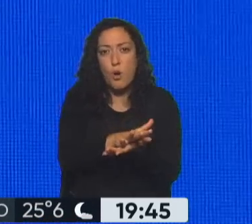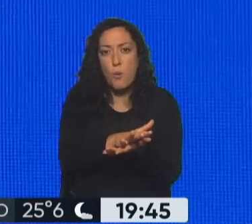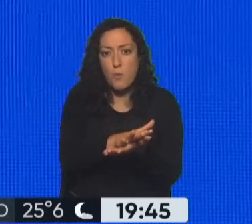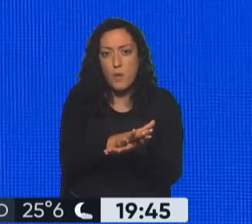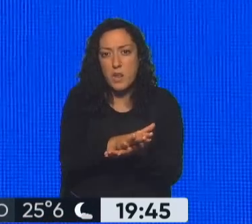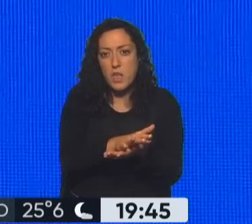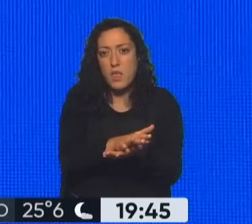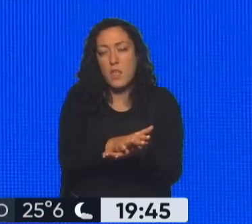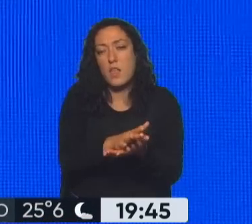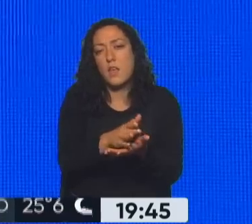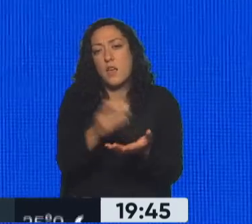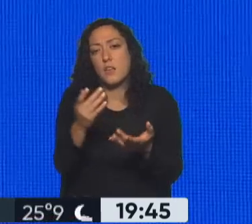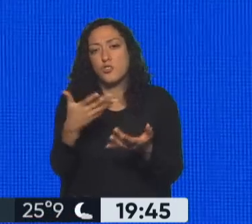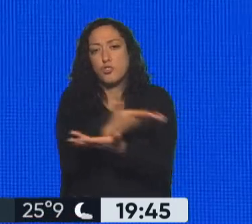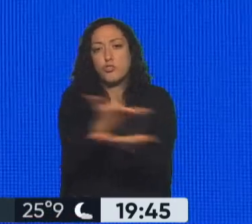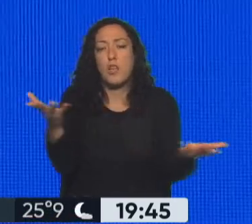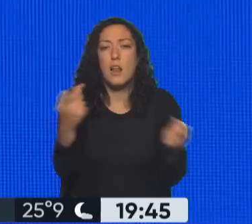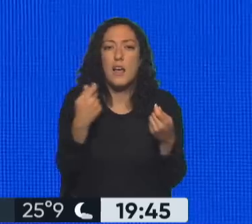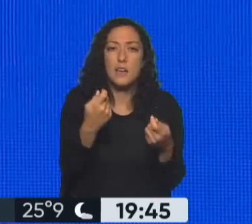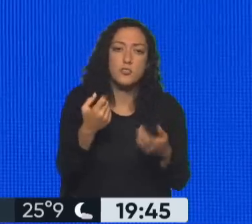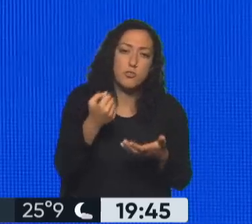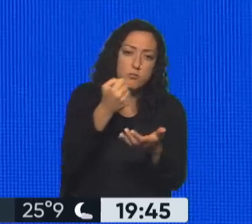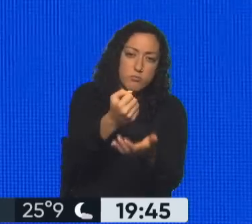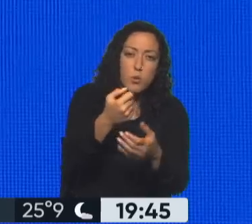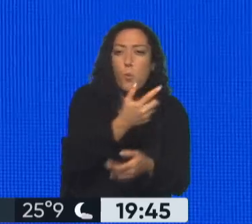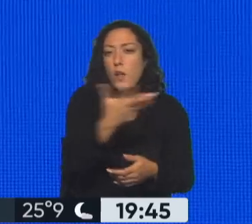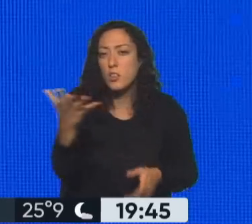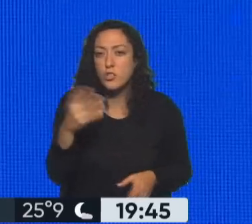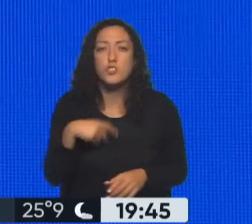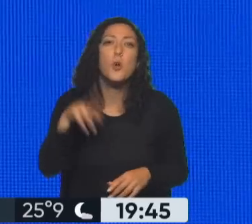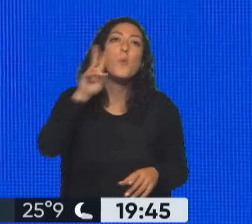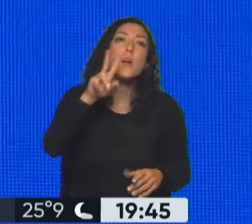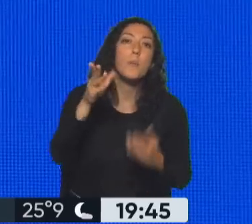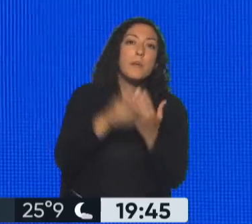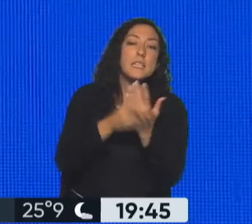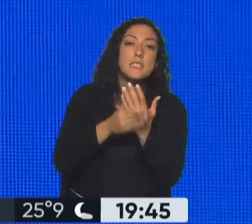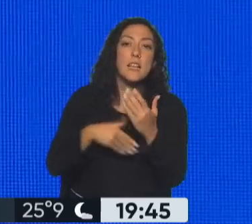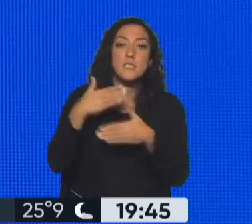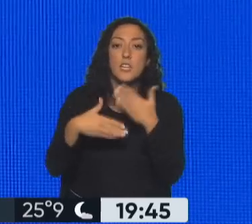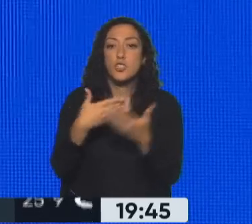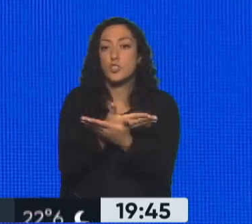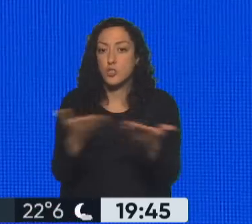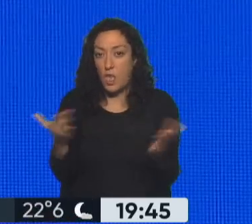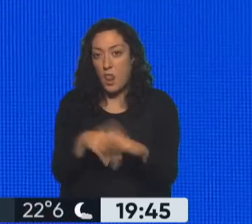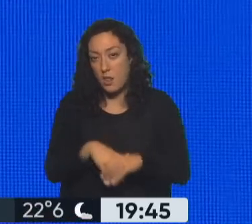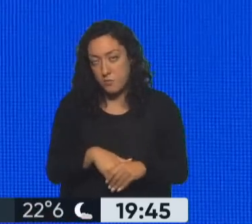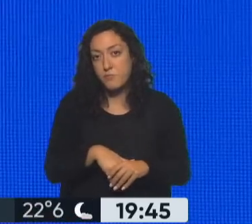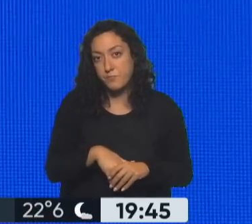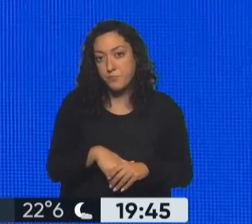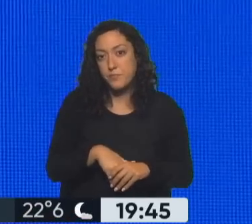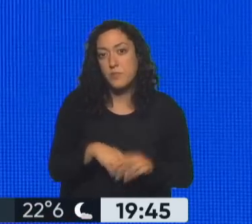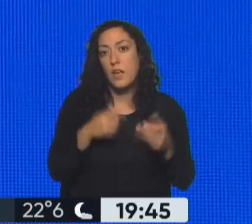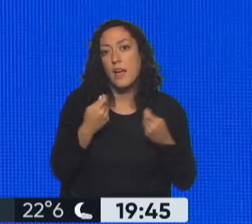lo que podría denominarse gasto social. De acá la veo a la ministra de Desarrollo Social, o sea, cuánto